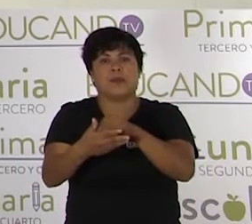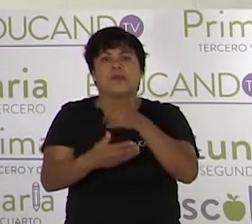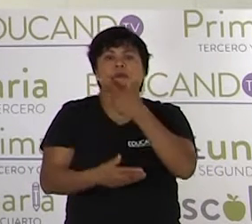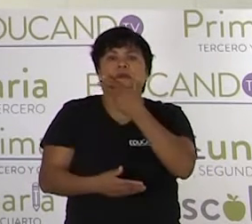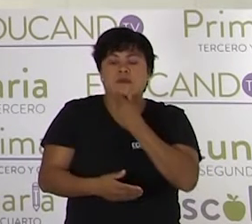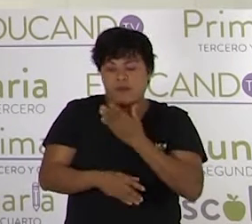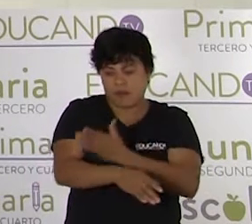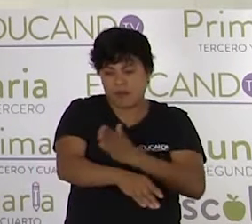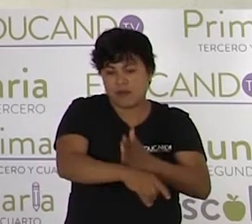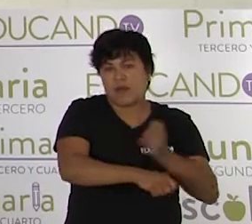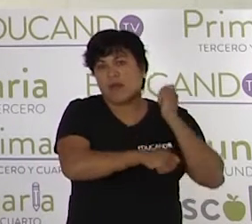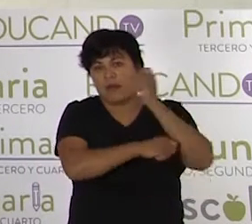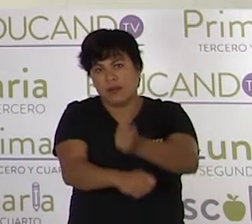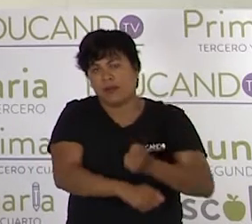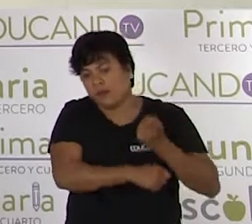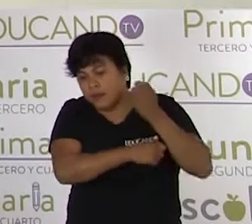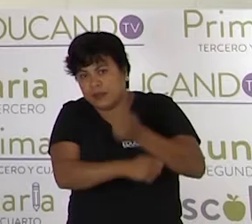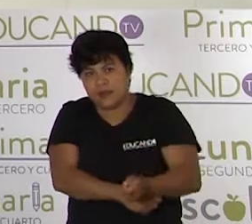leñador?